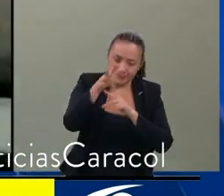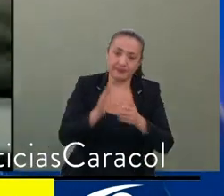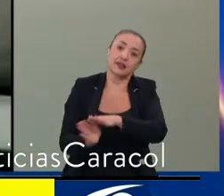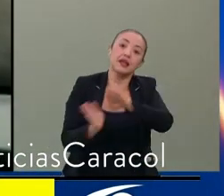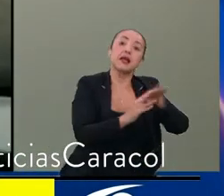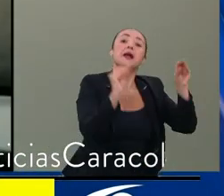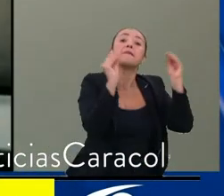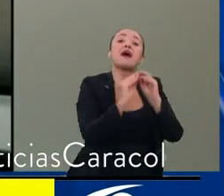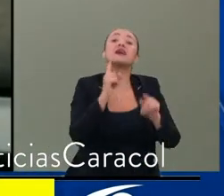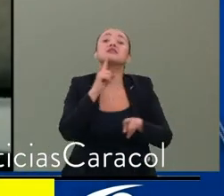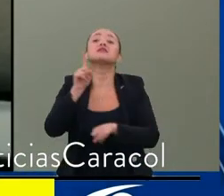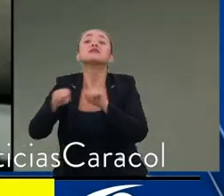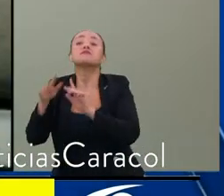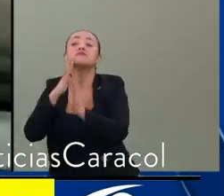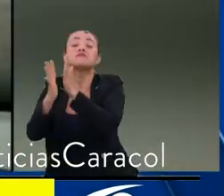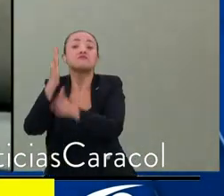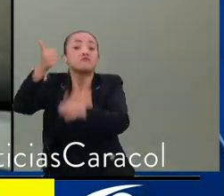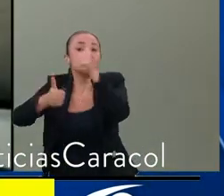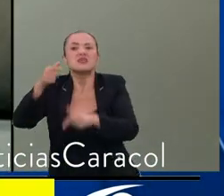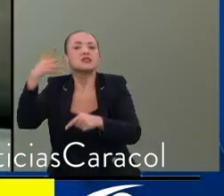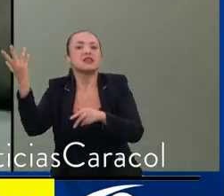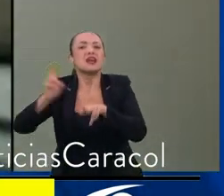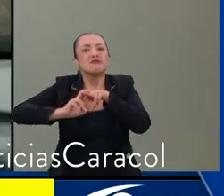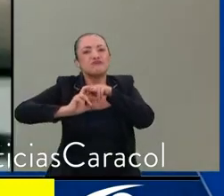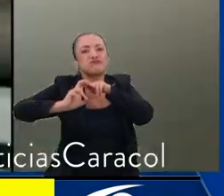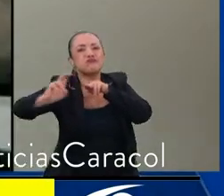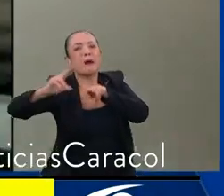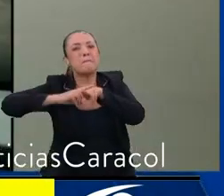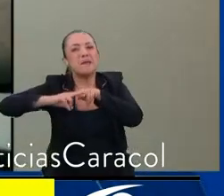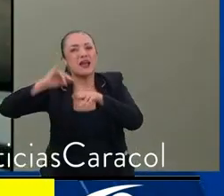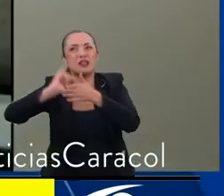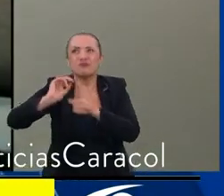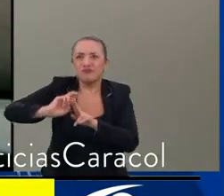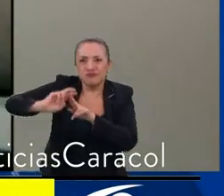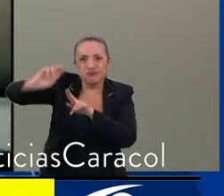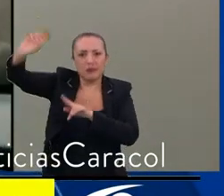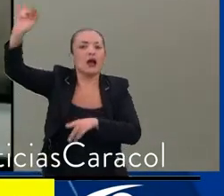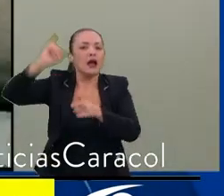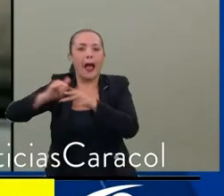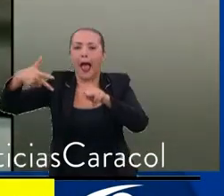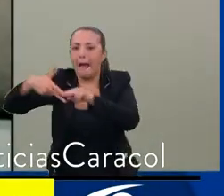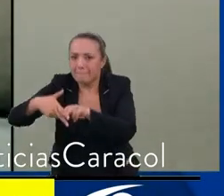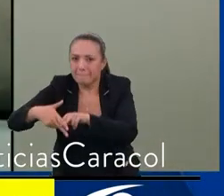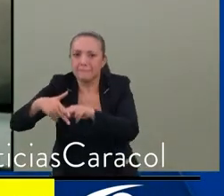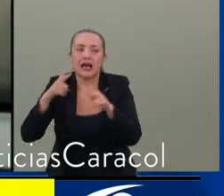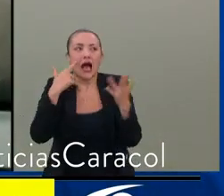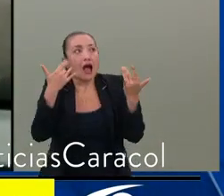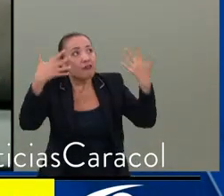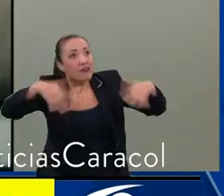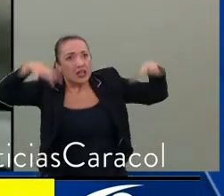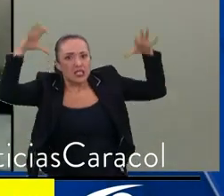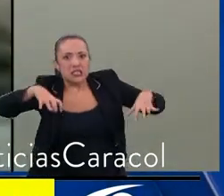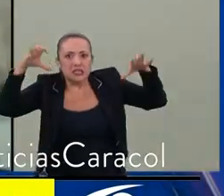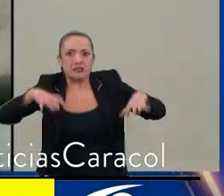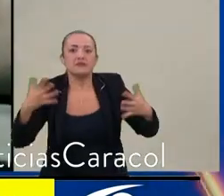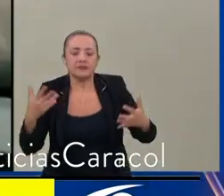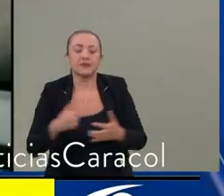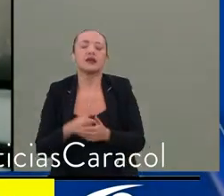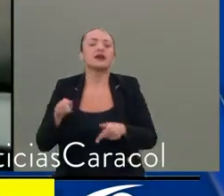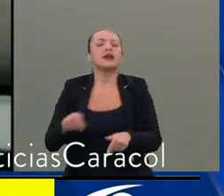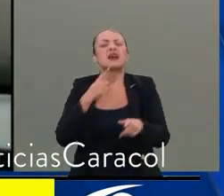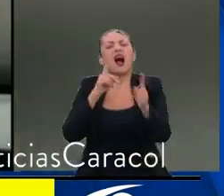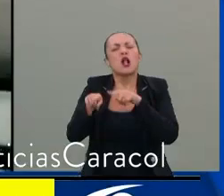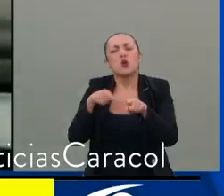líneas de Metrocable de la ciudad de Medellín fueron suspendidos sus servicios temporalmente mientras pasaba la emergencia. Hablamos con algunos